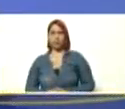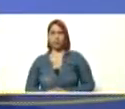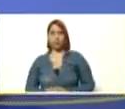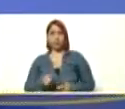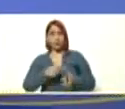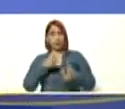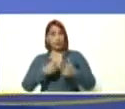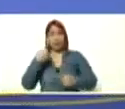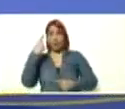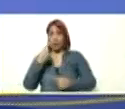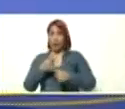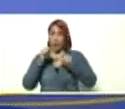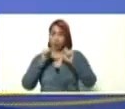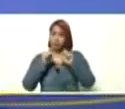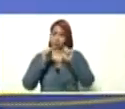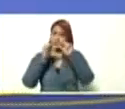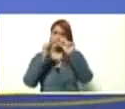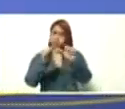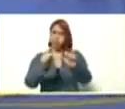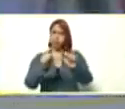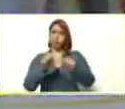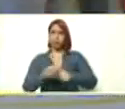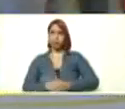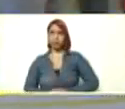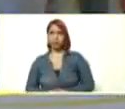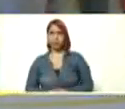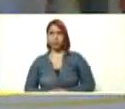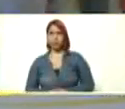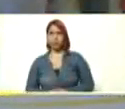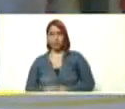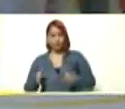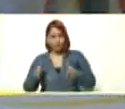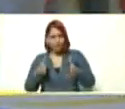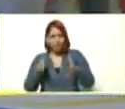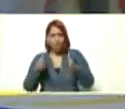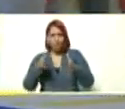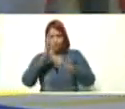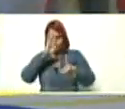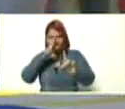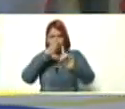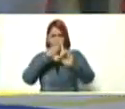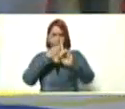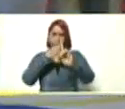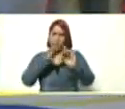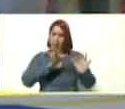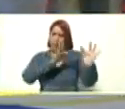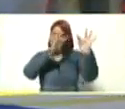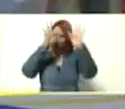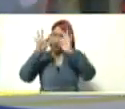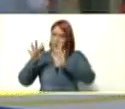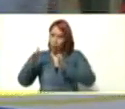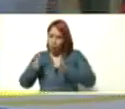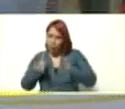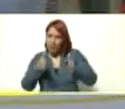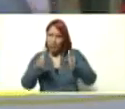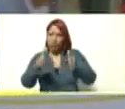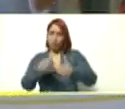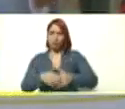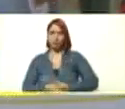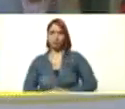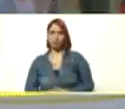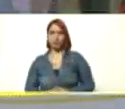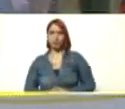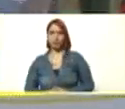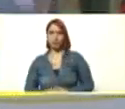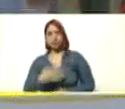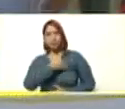Entonces hay que seguir por su senda, por su legado, por su camino.